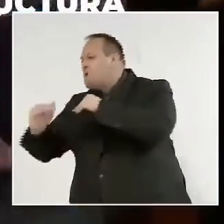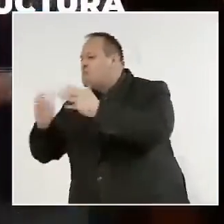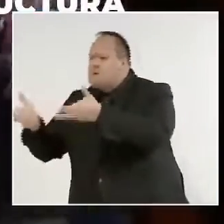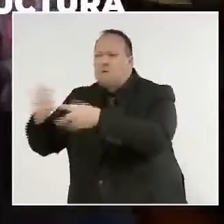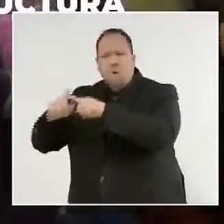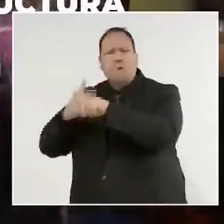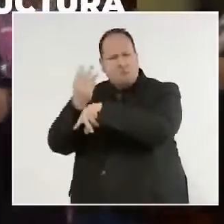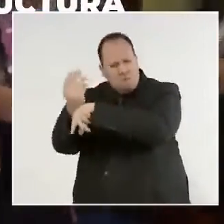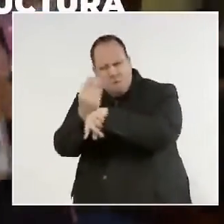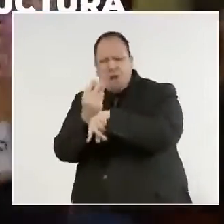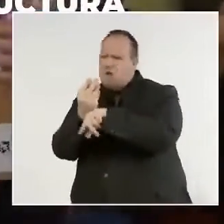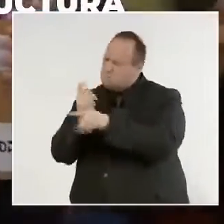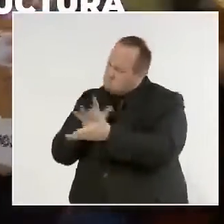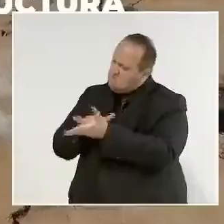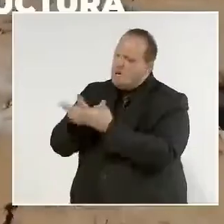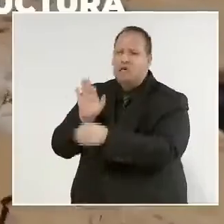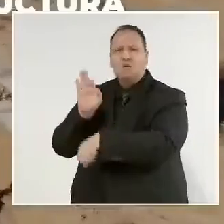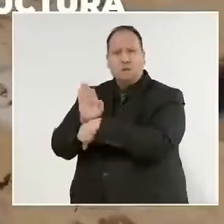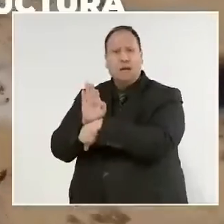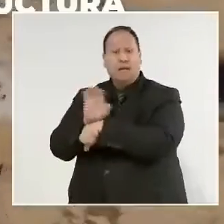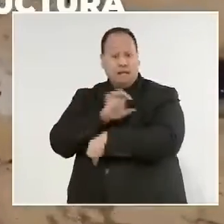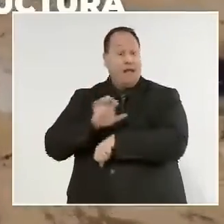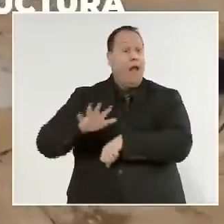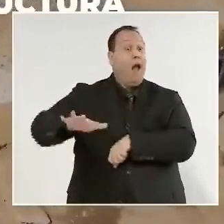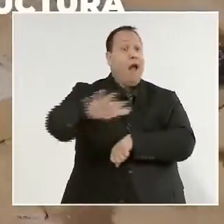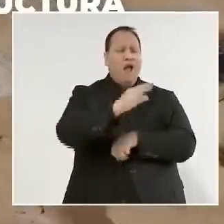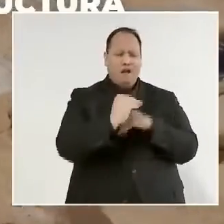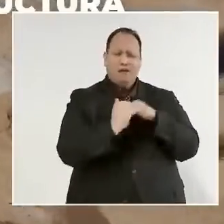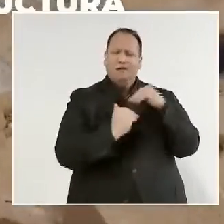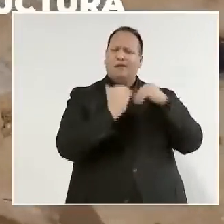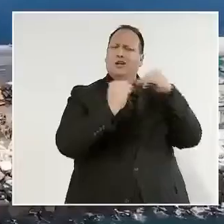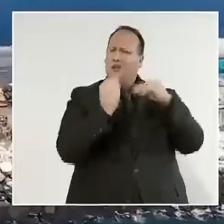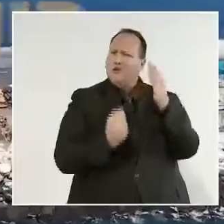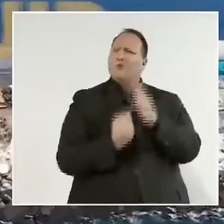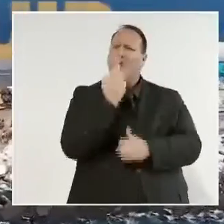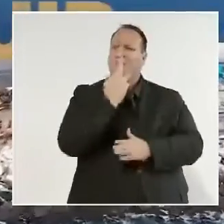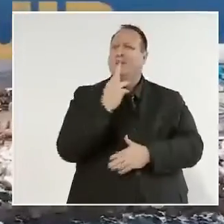programas para el bienestar y la infraestructura. Con el